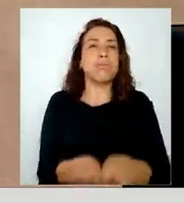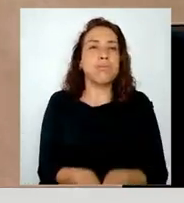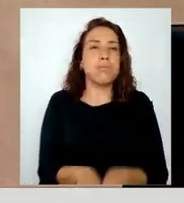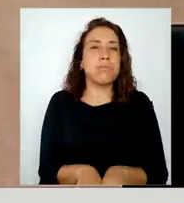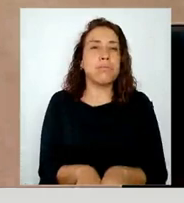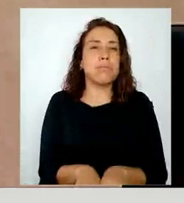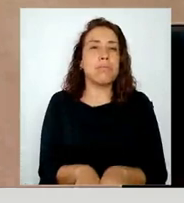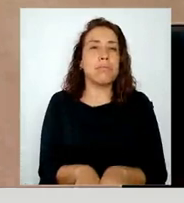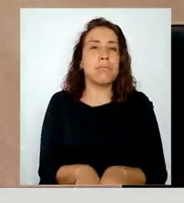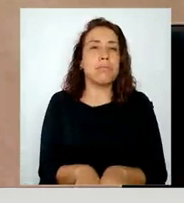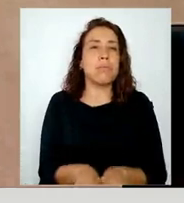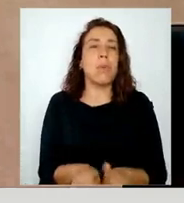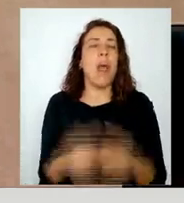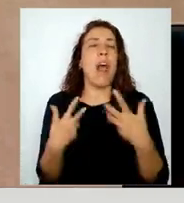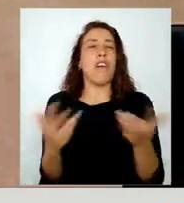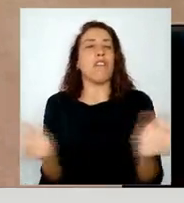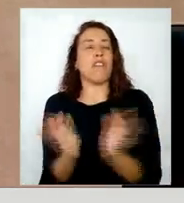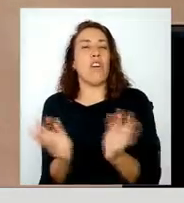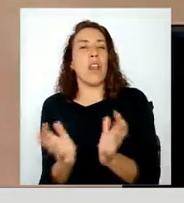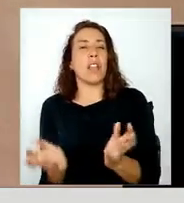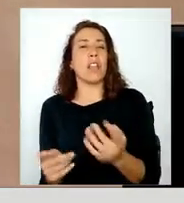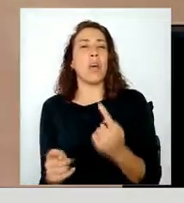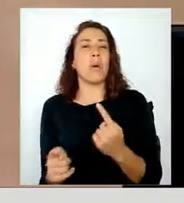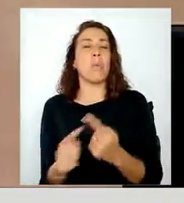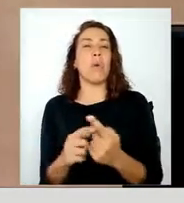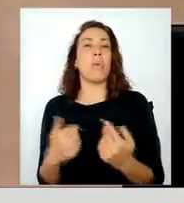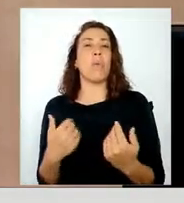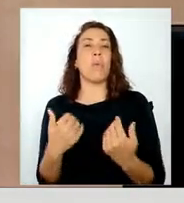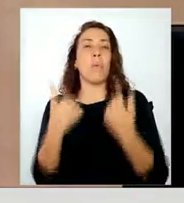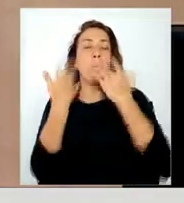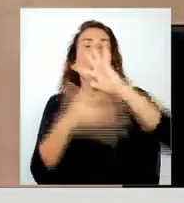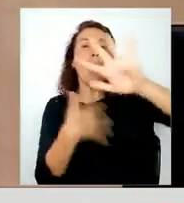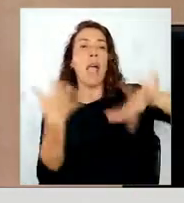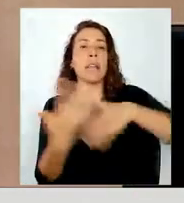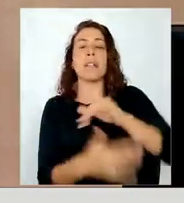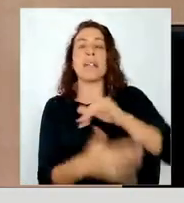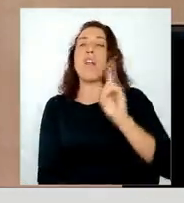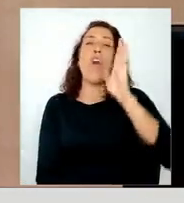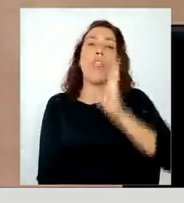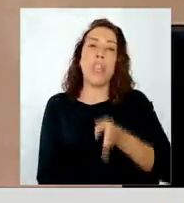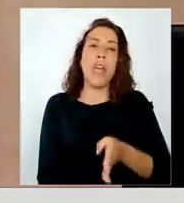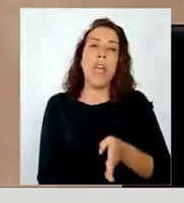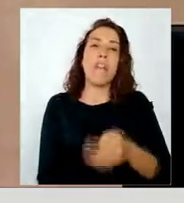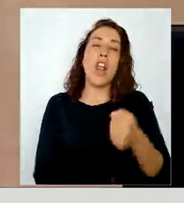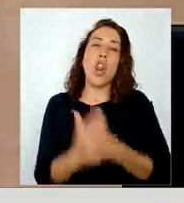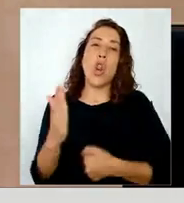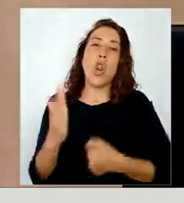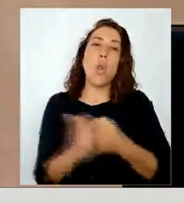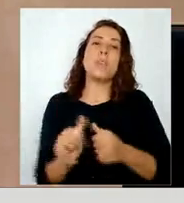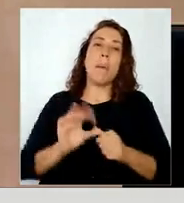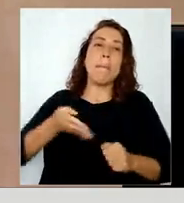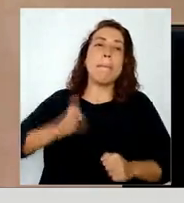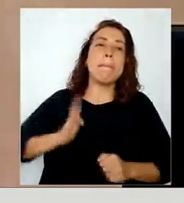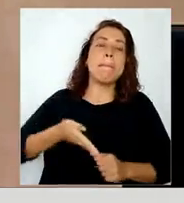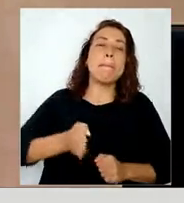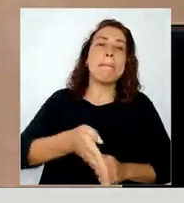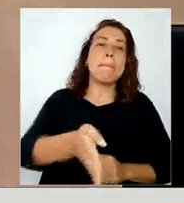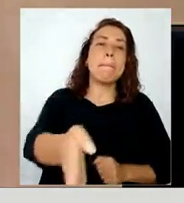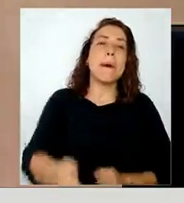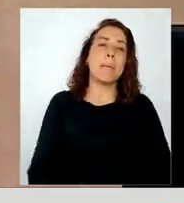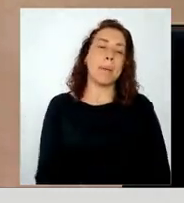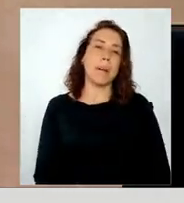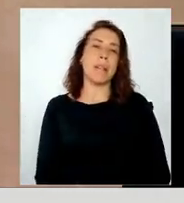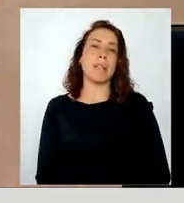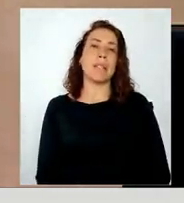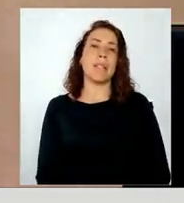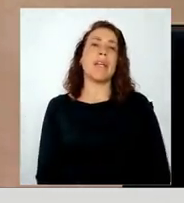violenta frente al escándalo que se produce tiene que haber una lucha continua en el tiempo y que vaya mejorando